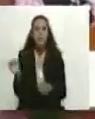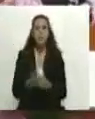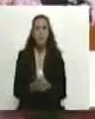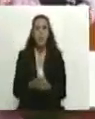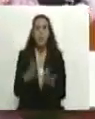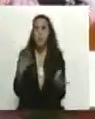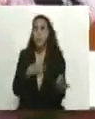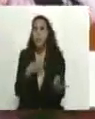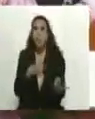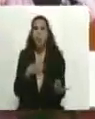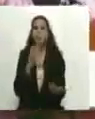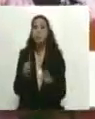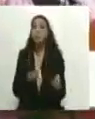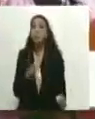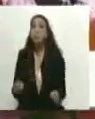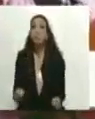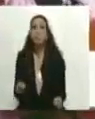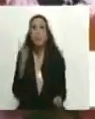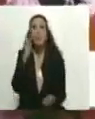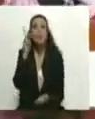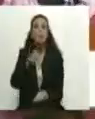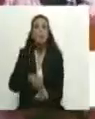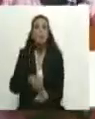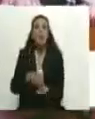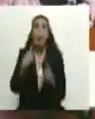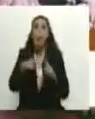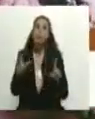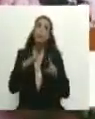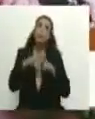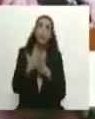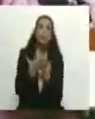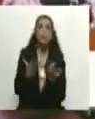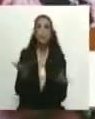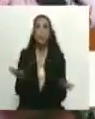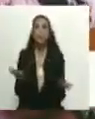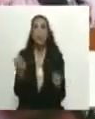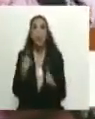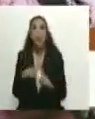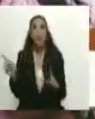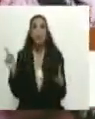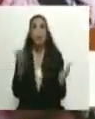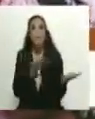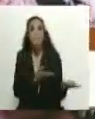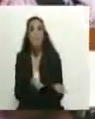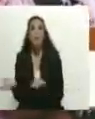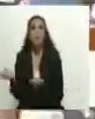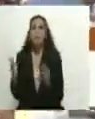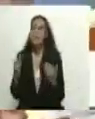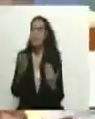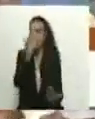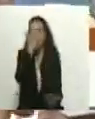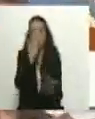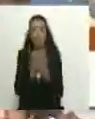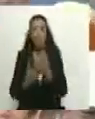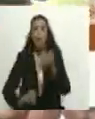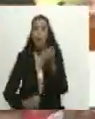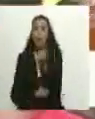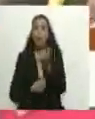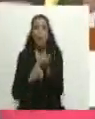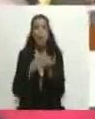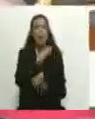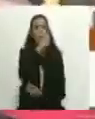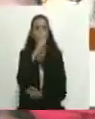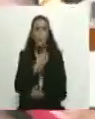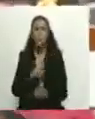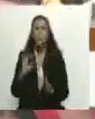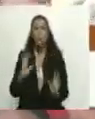Cuando nosotros venir para acá en otra situación, con ustedes siempre al frente, con el pueblo de aquí y de este